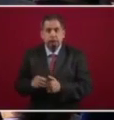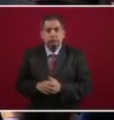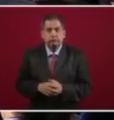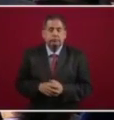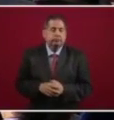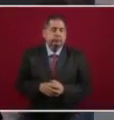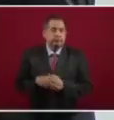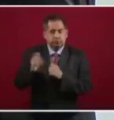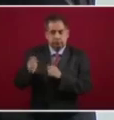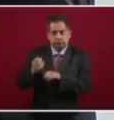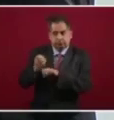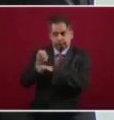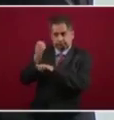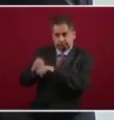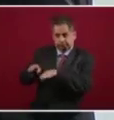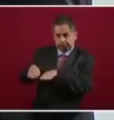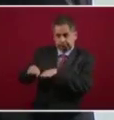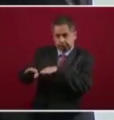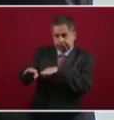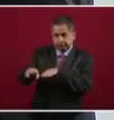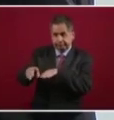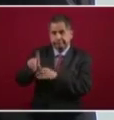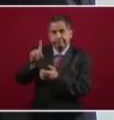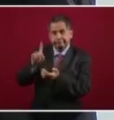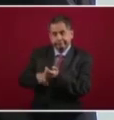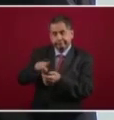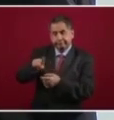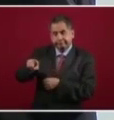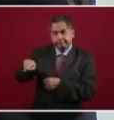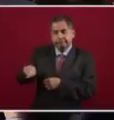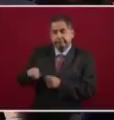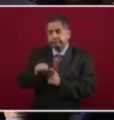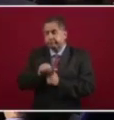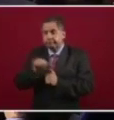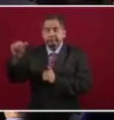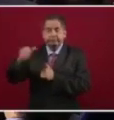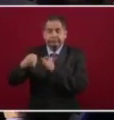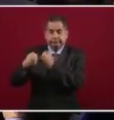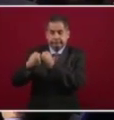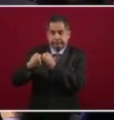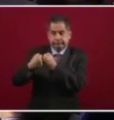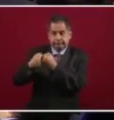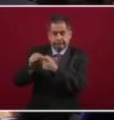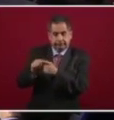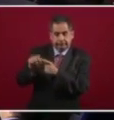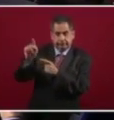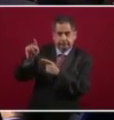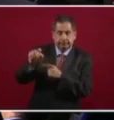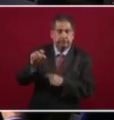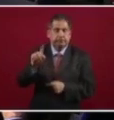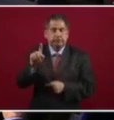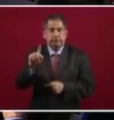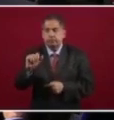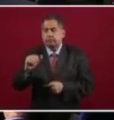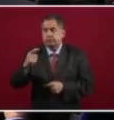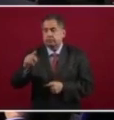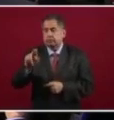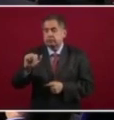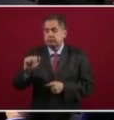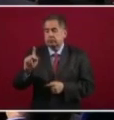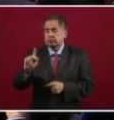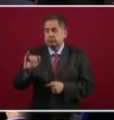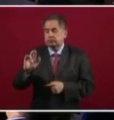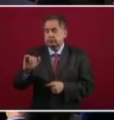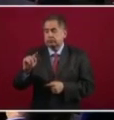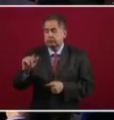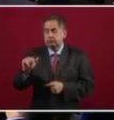vamos a decir estatal, va hacia la frontera, Agua Prieta, de ahí